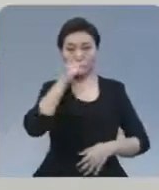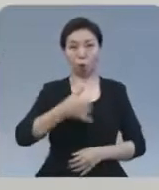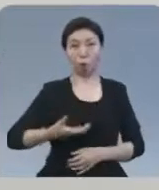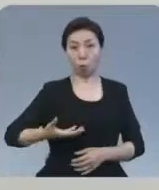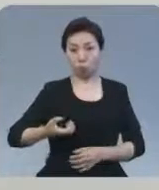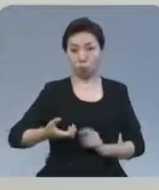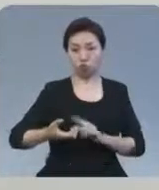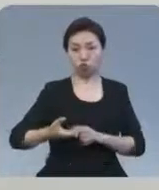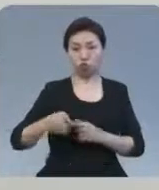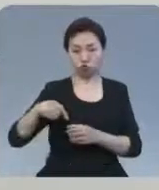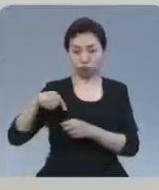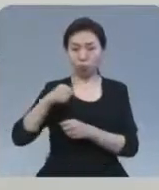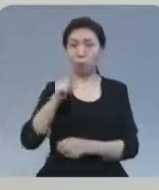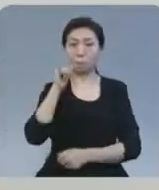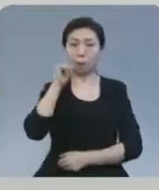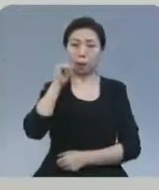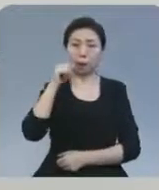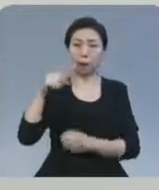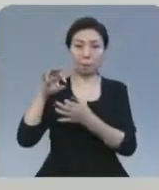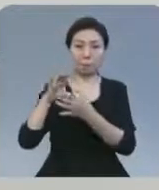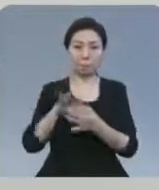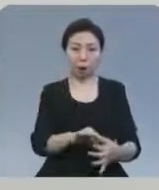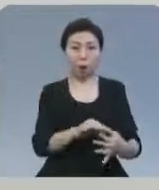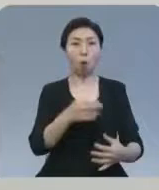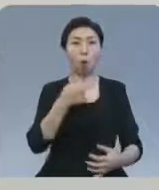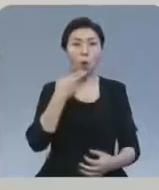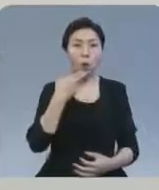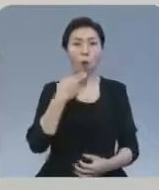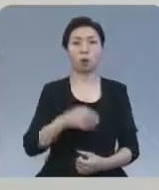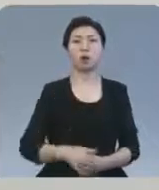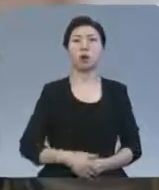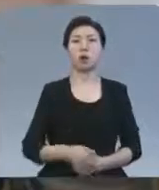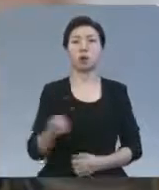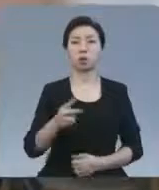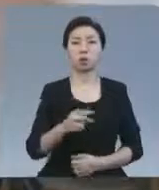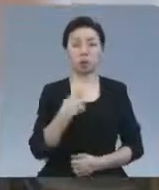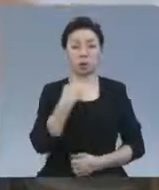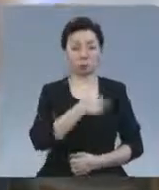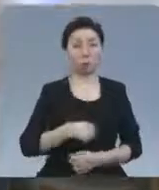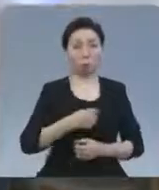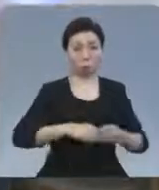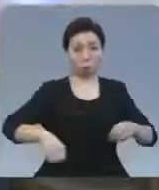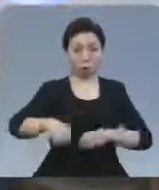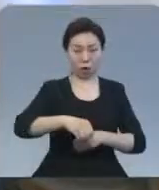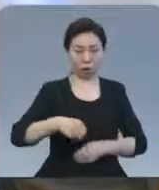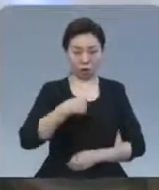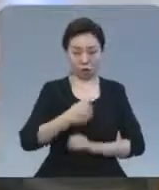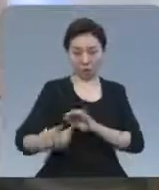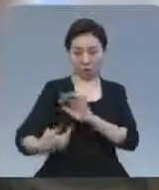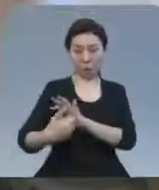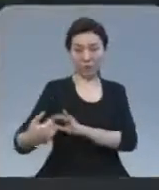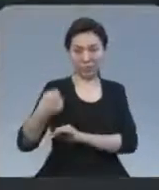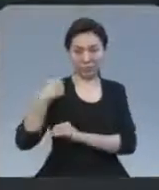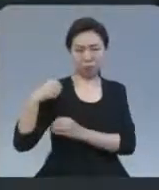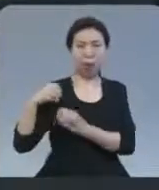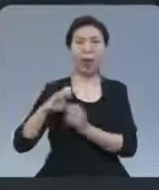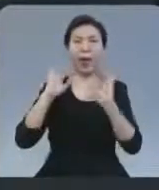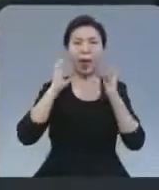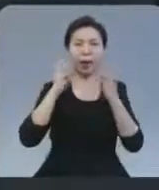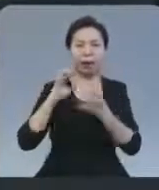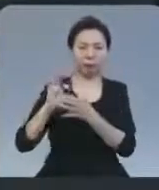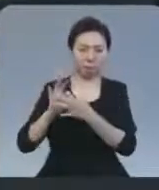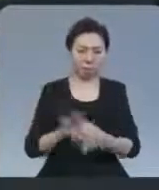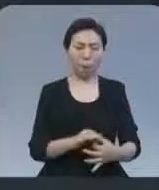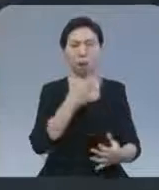en enfermedades infectocontagiosas explican que la vacuna no eleva el riesgo de parto prematuro de aborto malformaciones congénitas